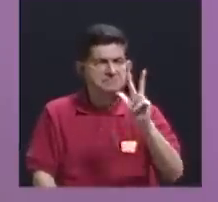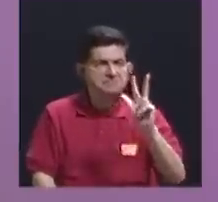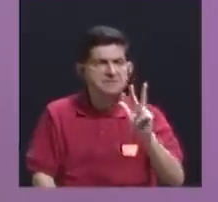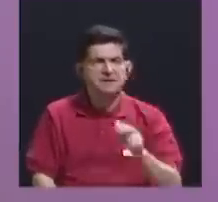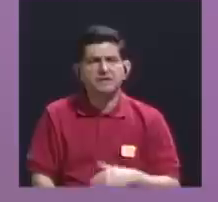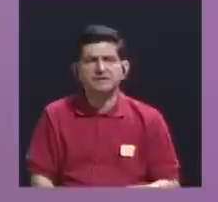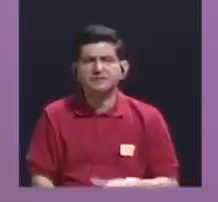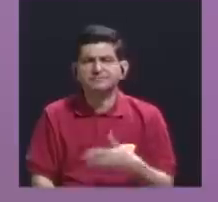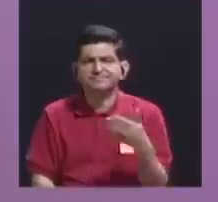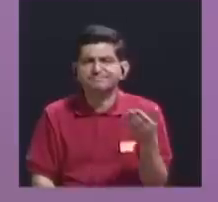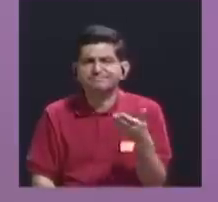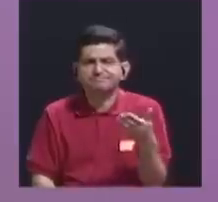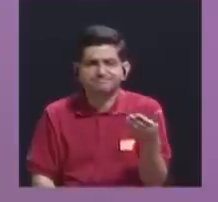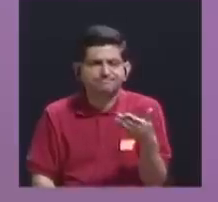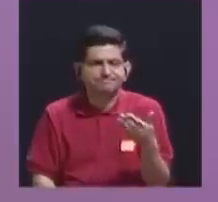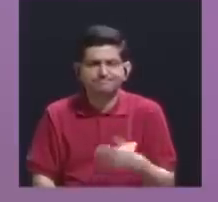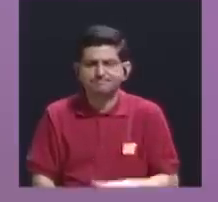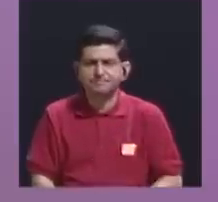3